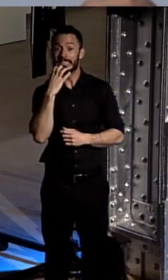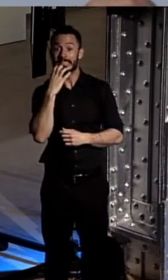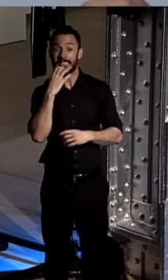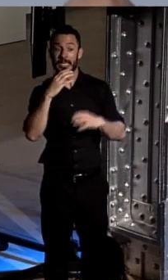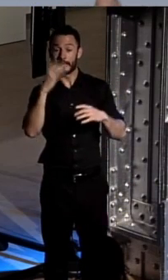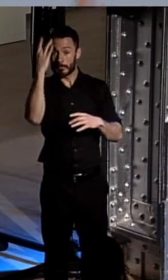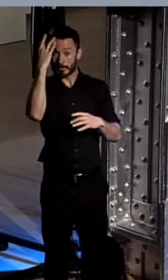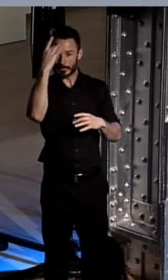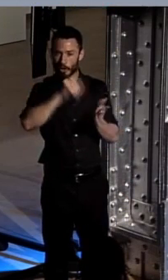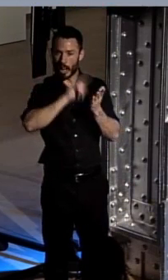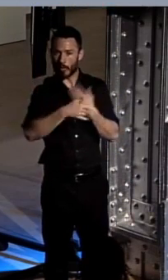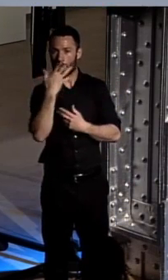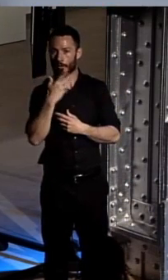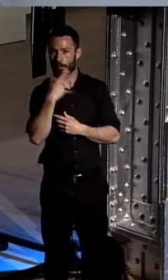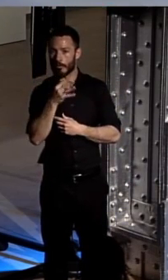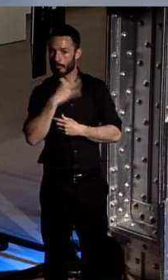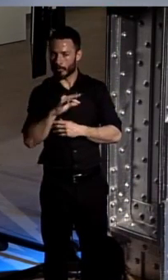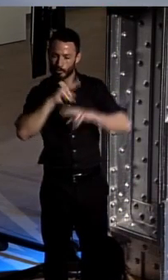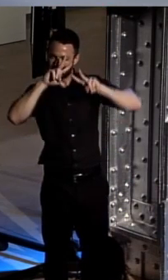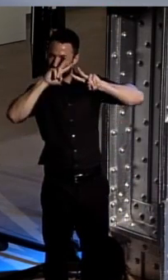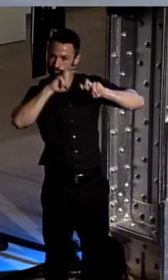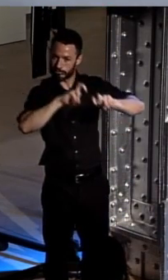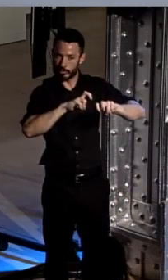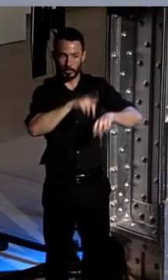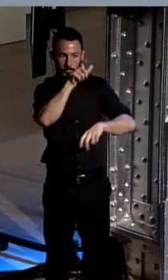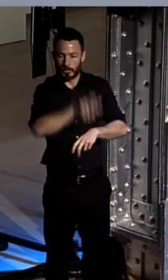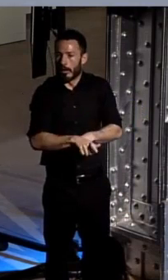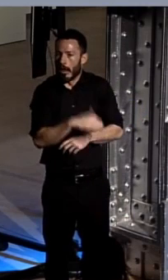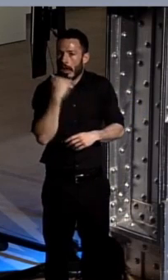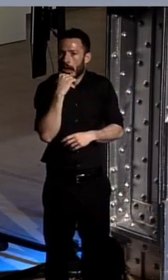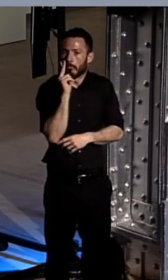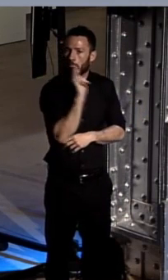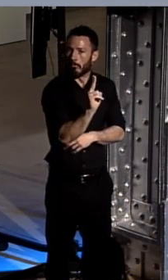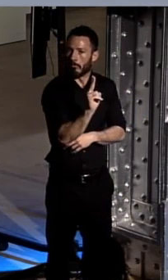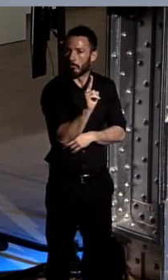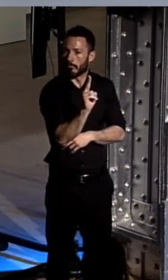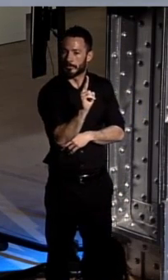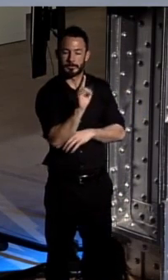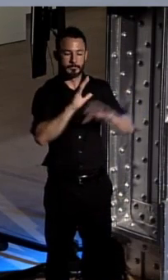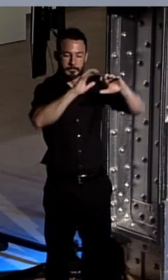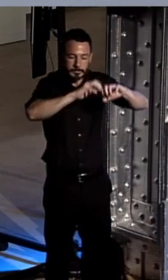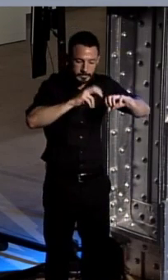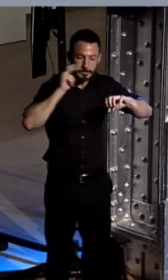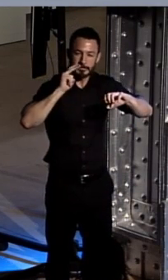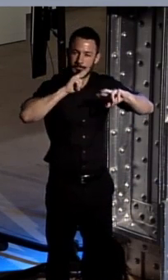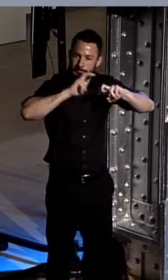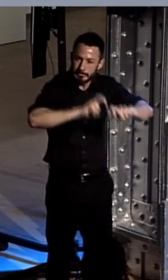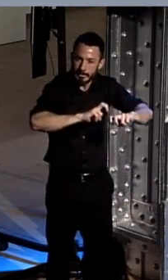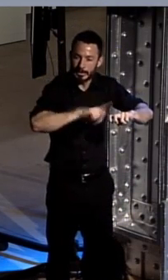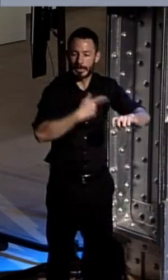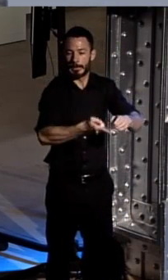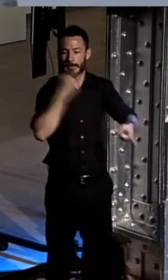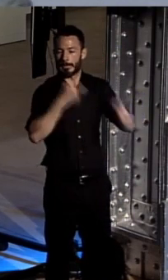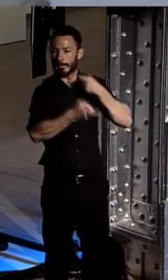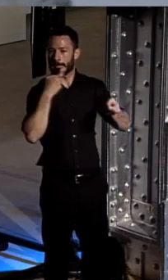pensamiento, el lenguaje del cerebro, podemos hacer esto, meternos adentro del cerebro de alguien que está viendo algo y reconstruir aquello que esa persona está viendo